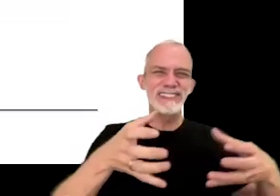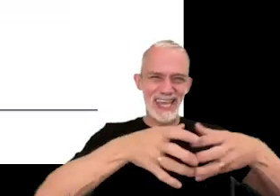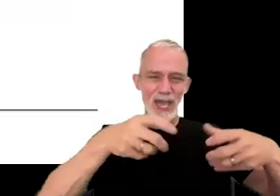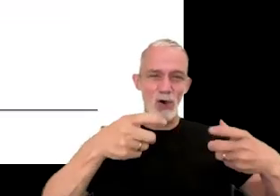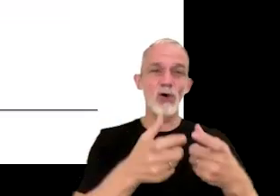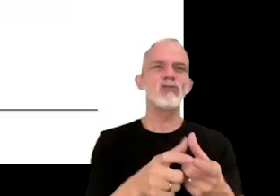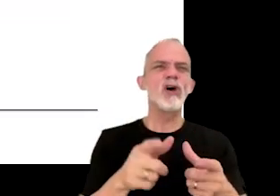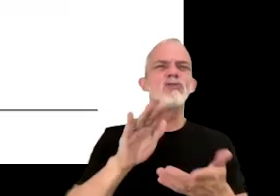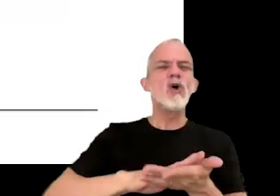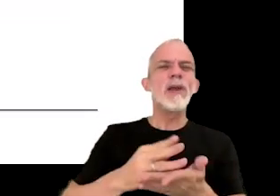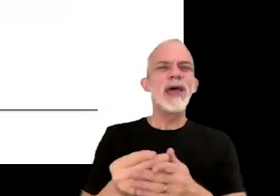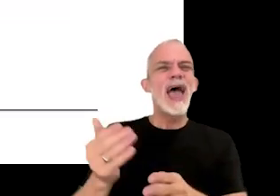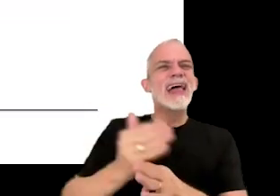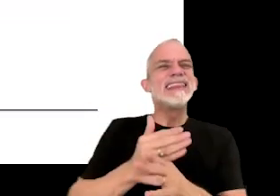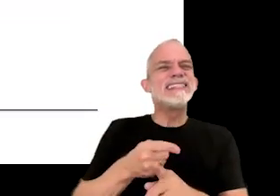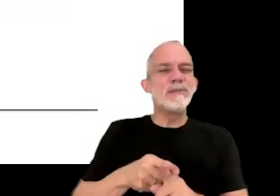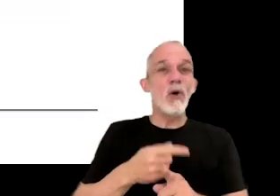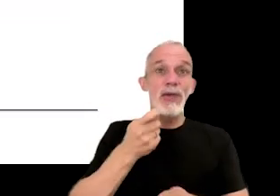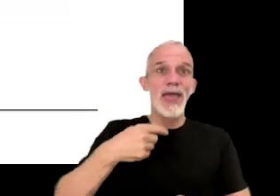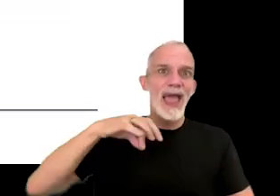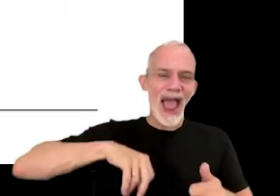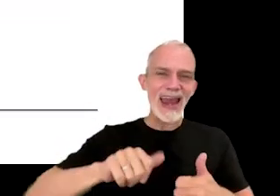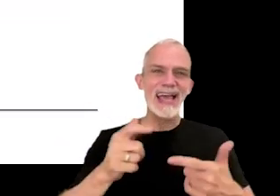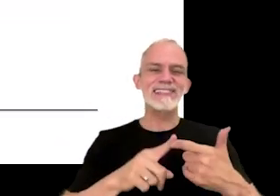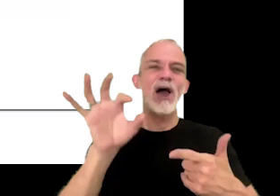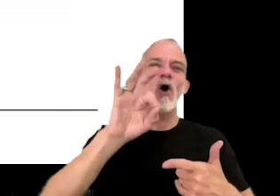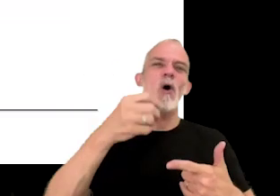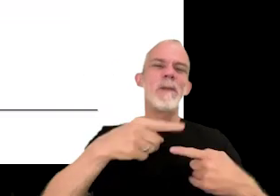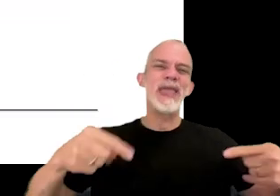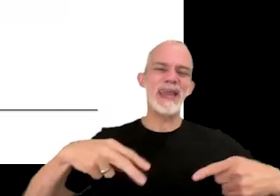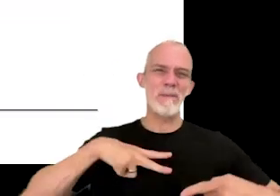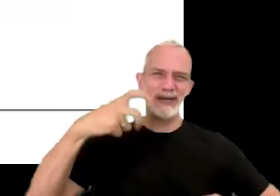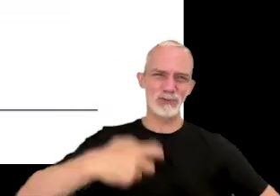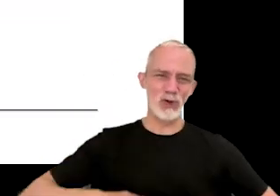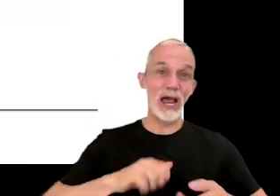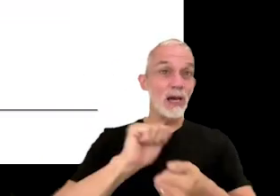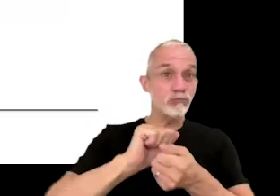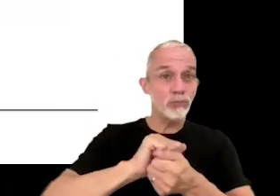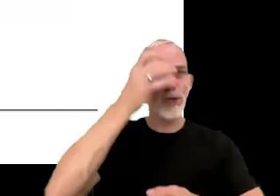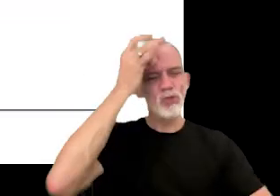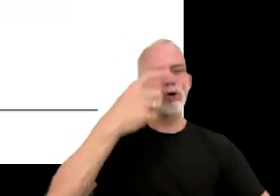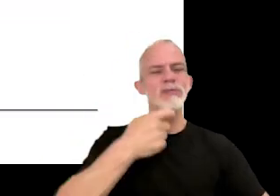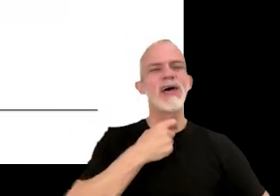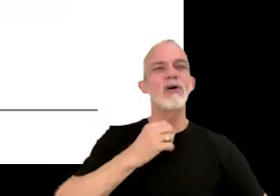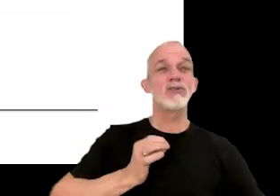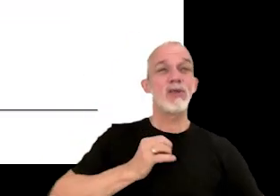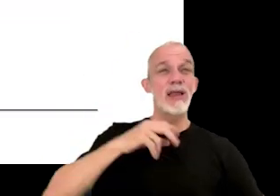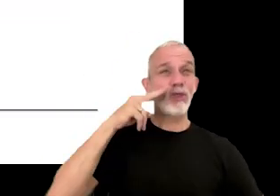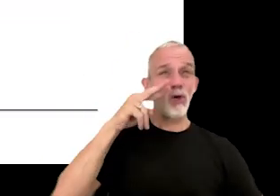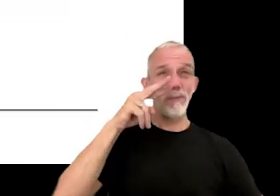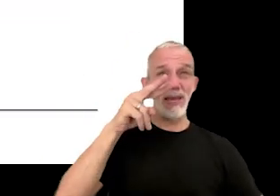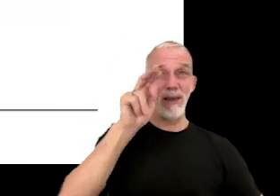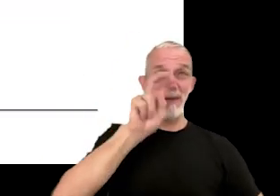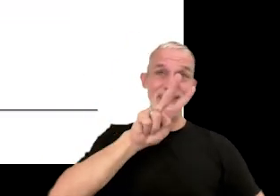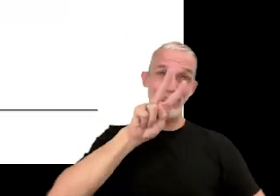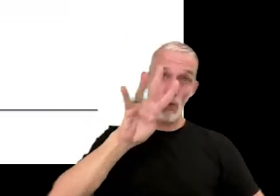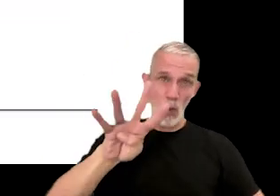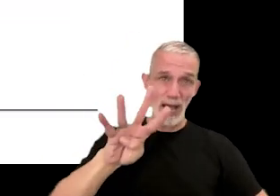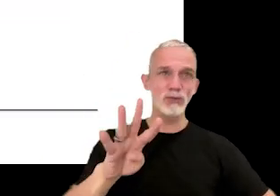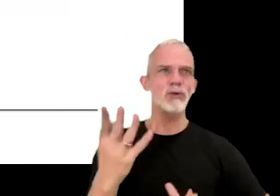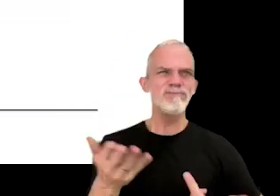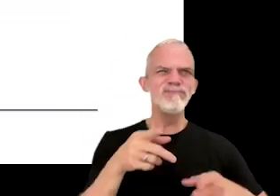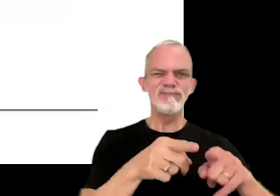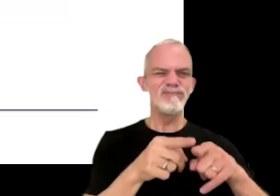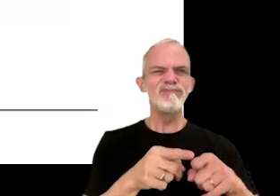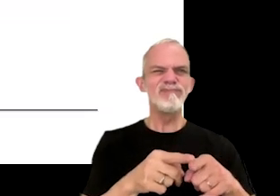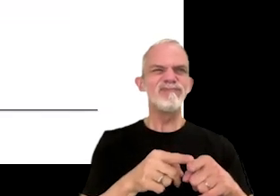de ganancias y bienes personales, publicada el 12 de agosto de 2024. Aquí la Resolución